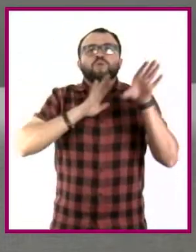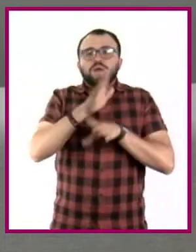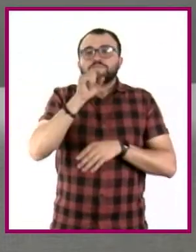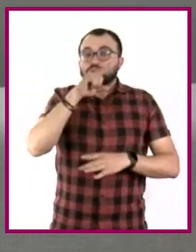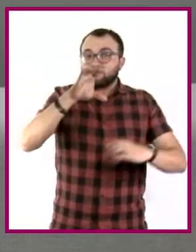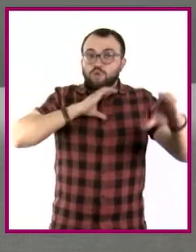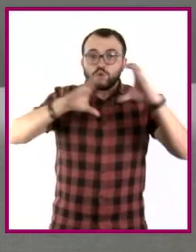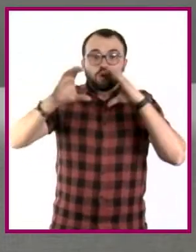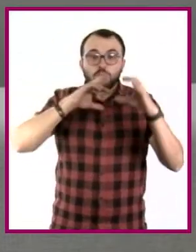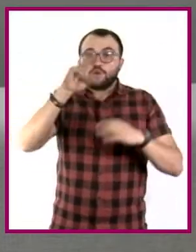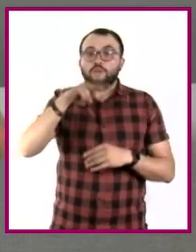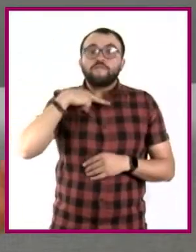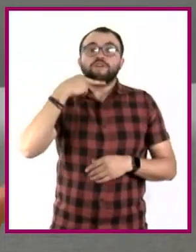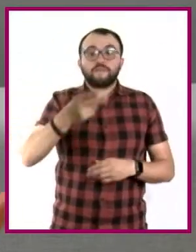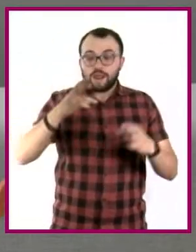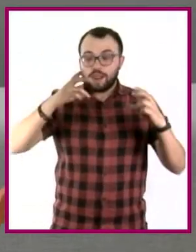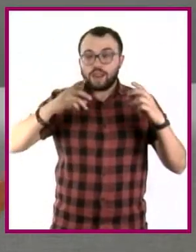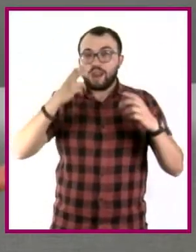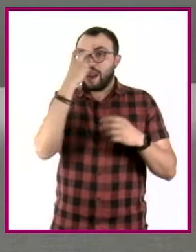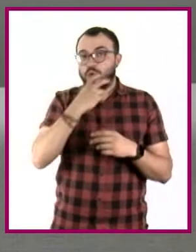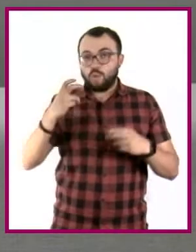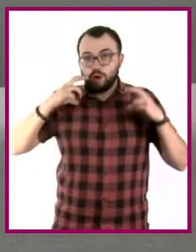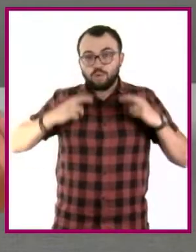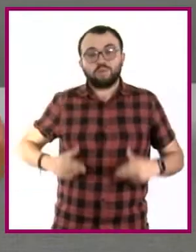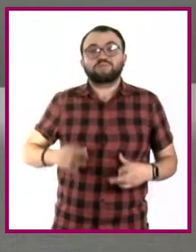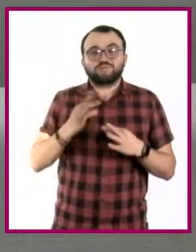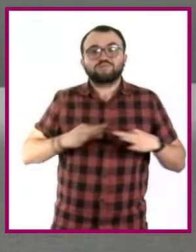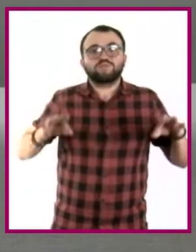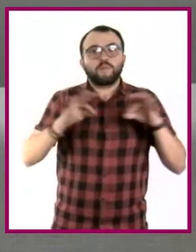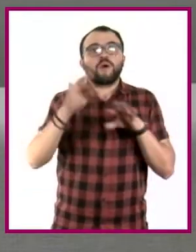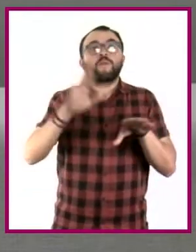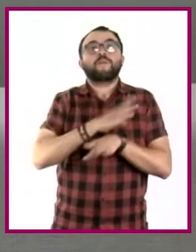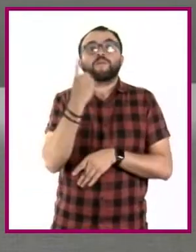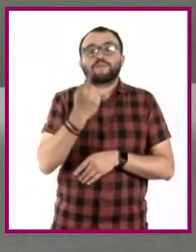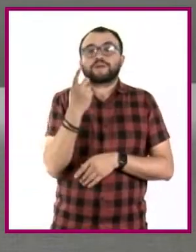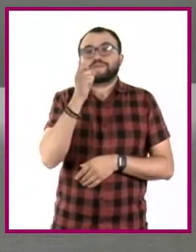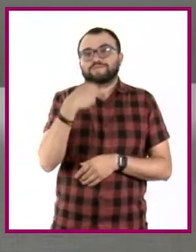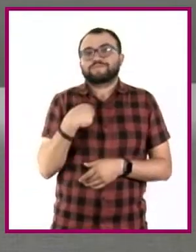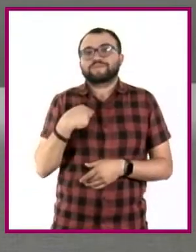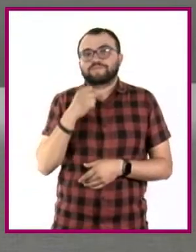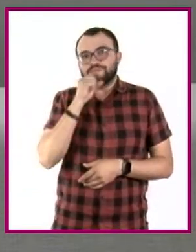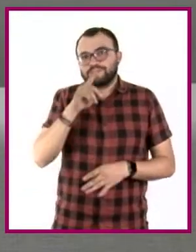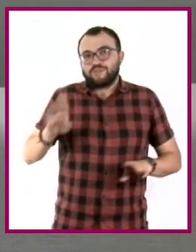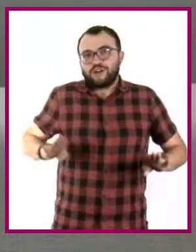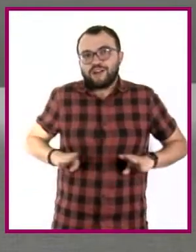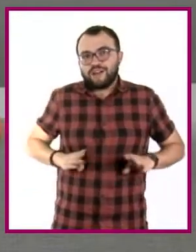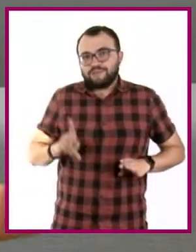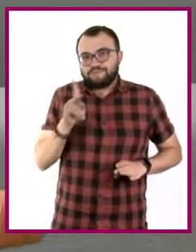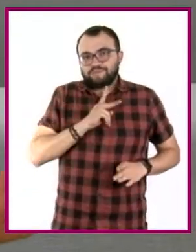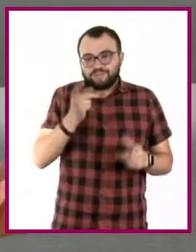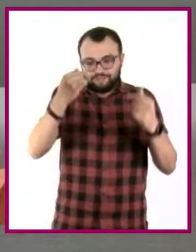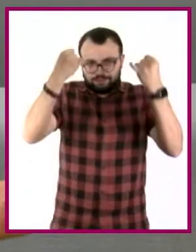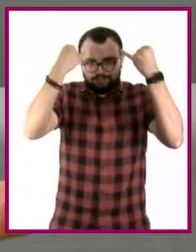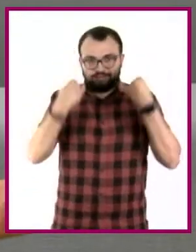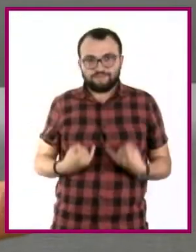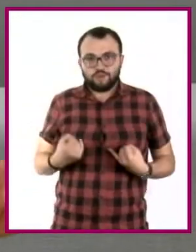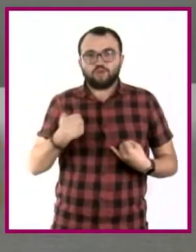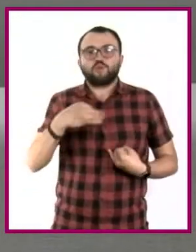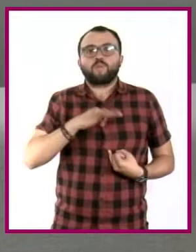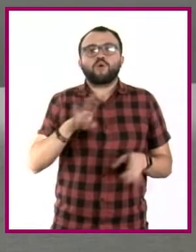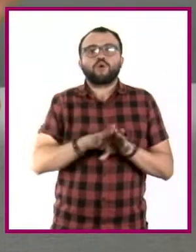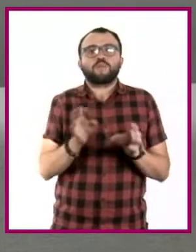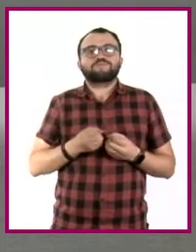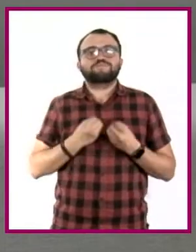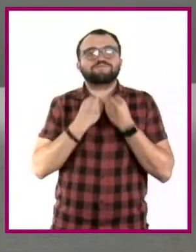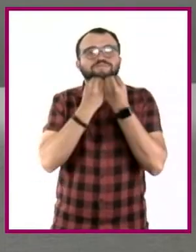verbal y el lenguaje corporal son muy importantes, porque son parte de nuestra personalidad. y podemos expresar cómo nos sentimos a través de